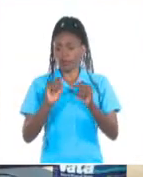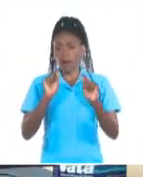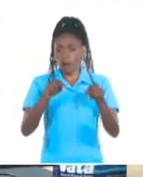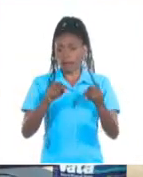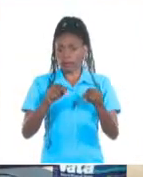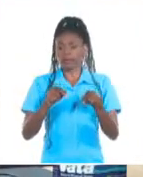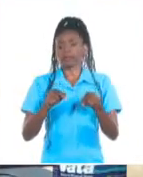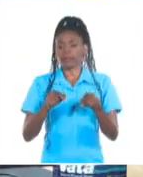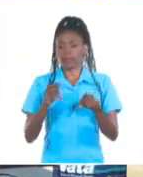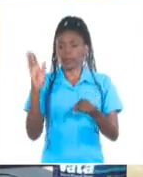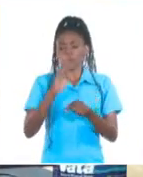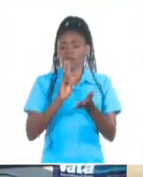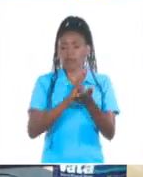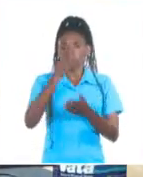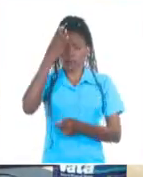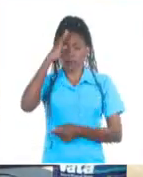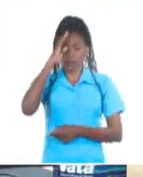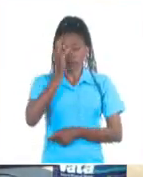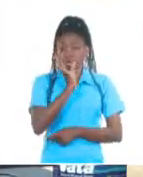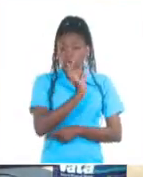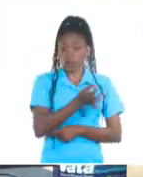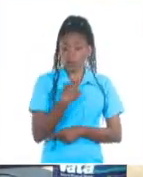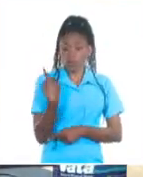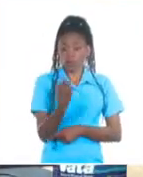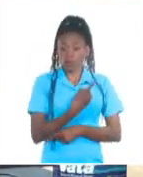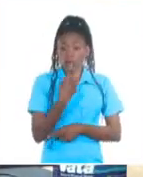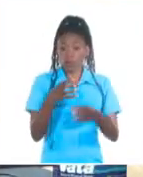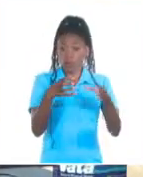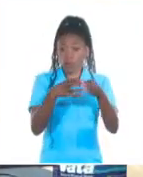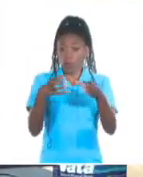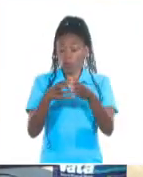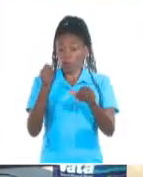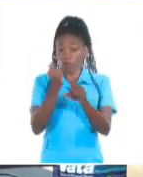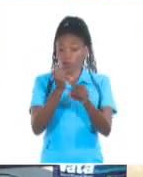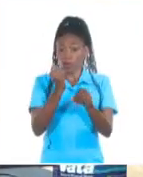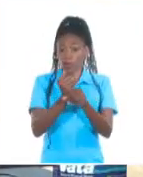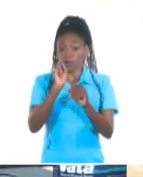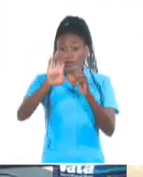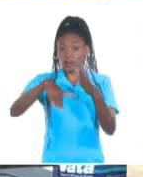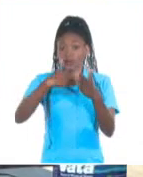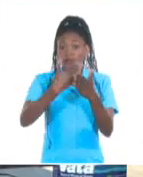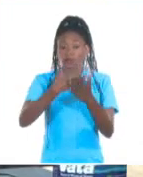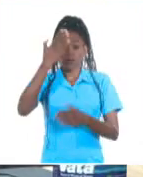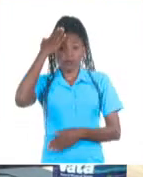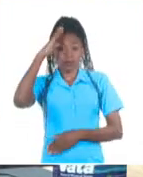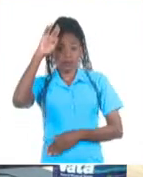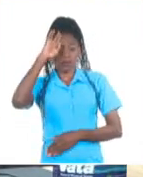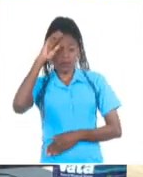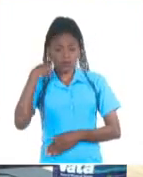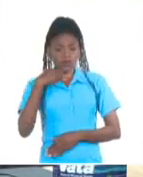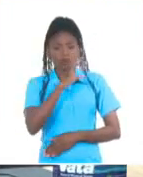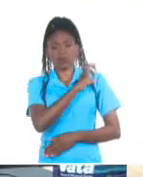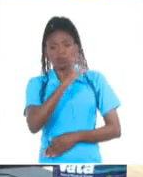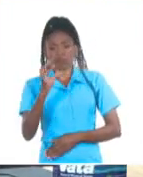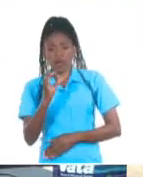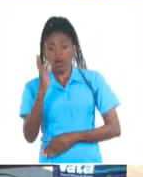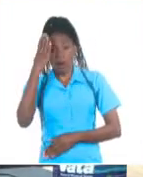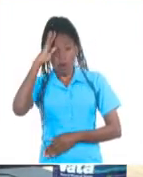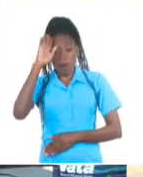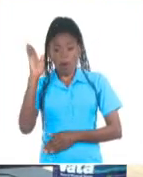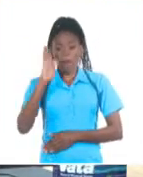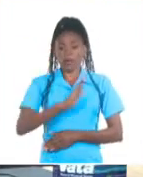exposición. También por parte de nuestros homólogos cubanos y la empresa cubanas, hemos invitado a ellos para